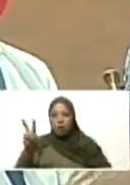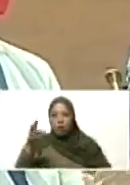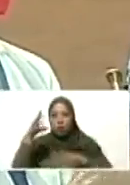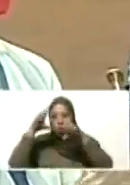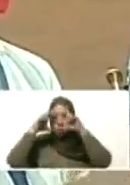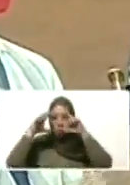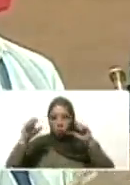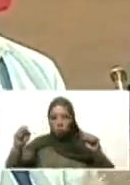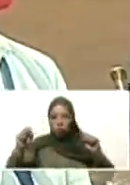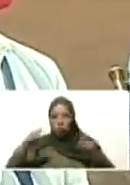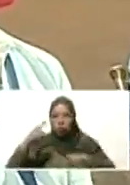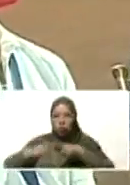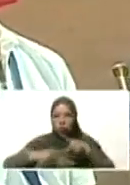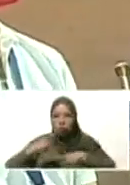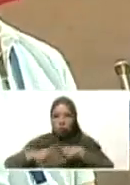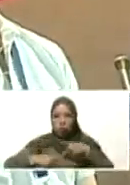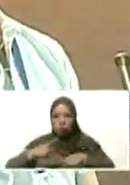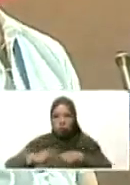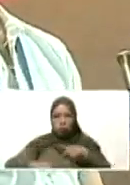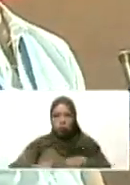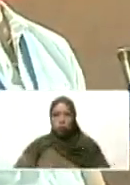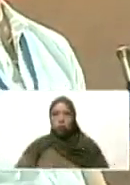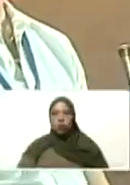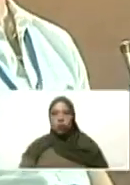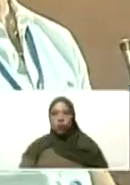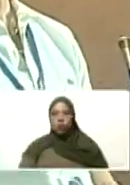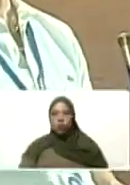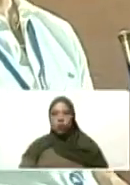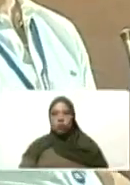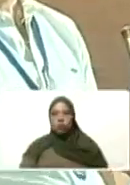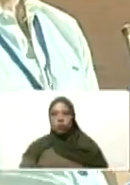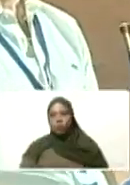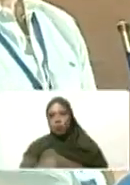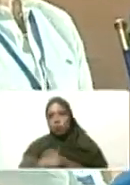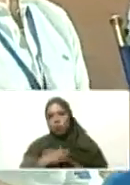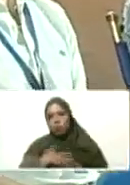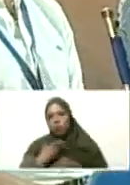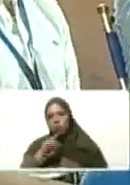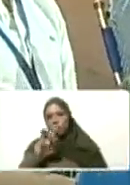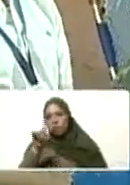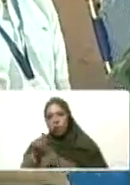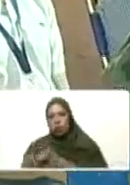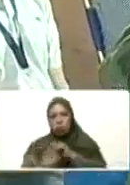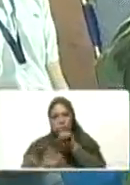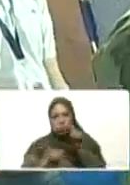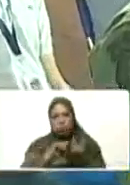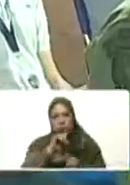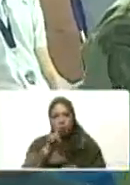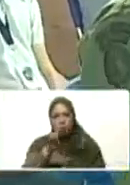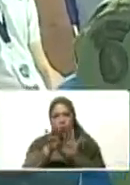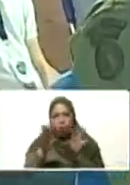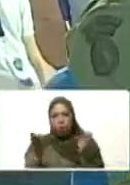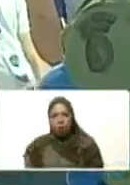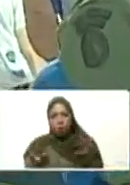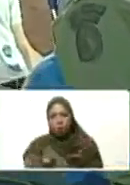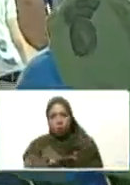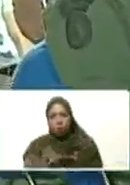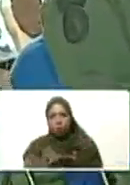en producir. Y alguien me pudiera preguntar del mundo, Castro